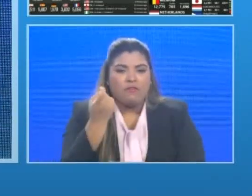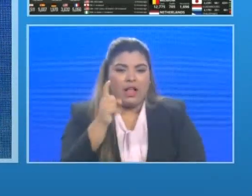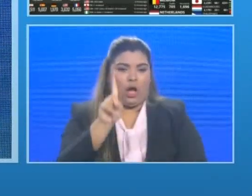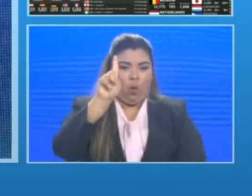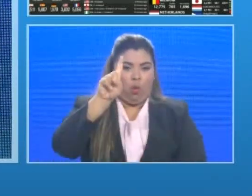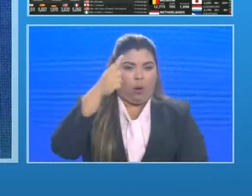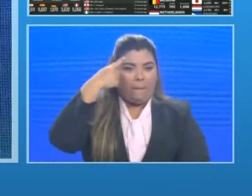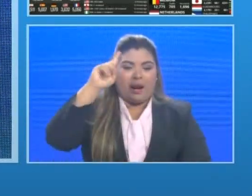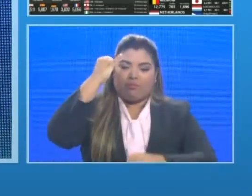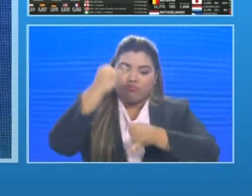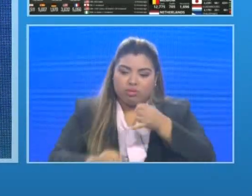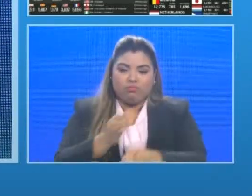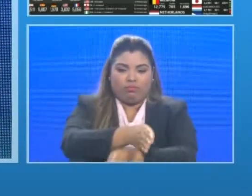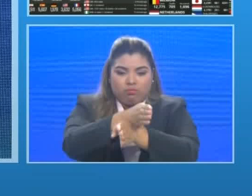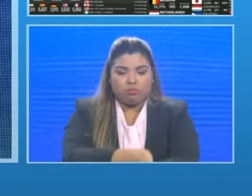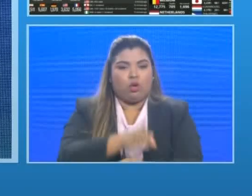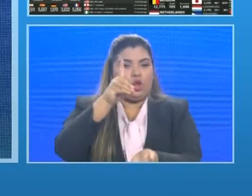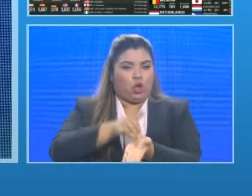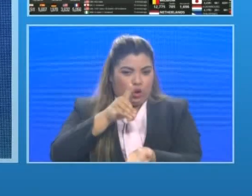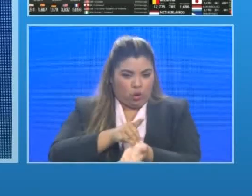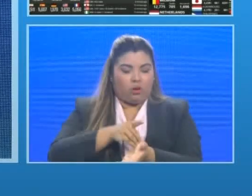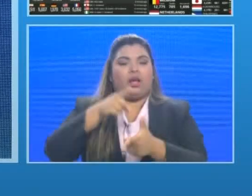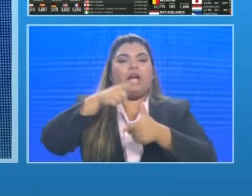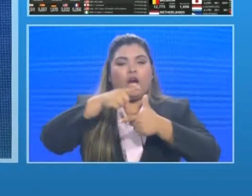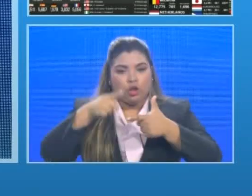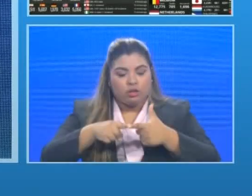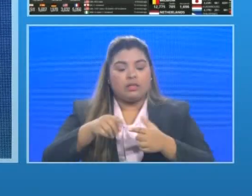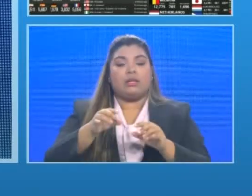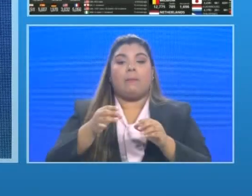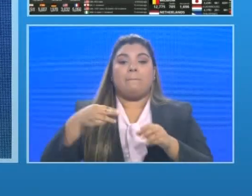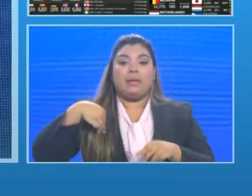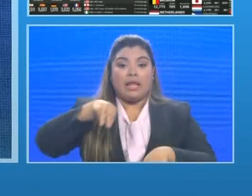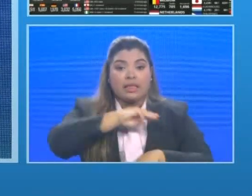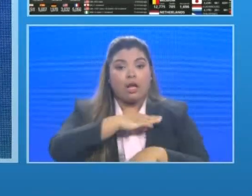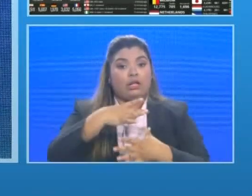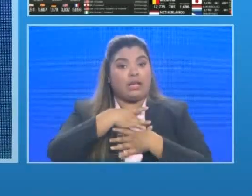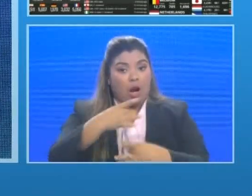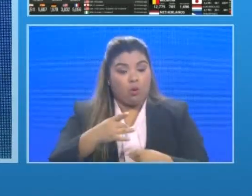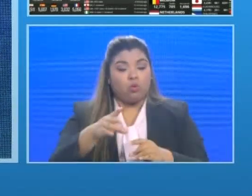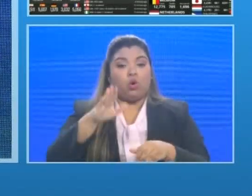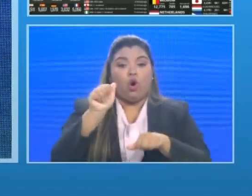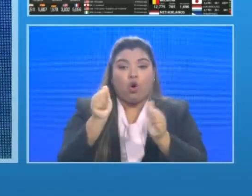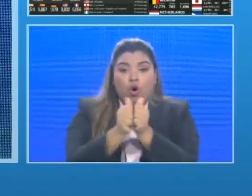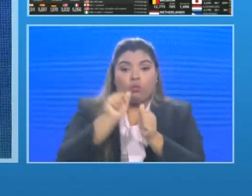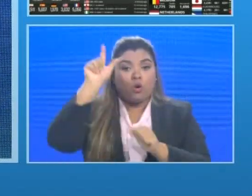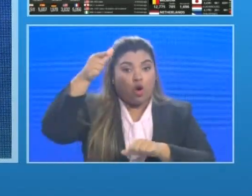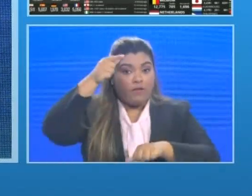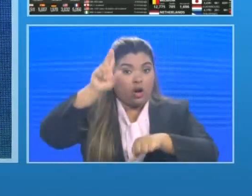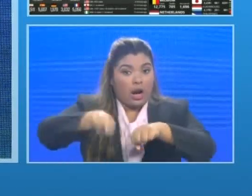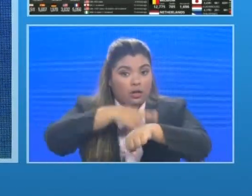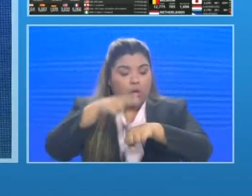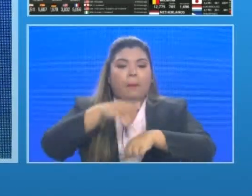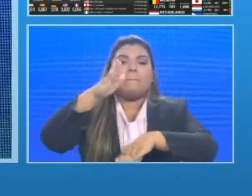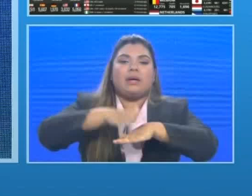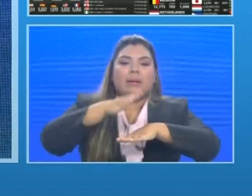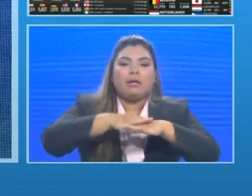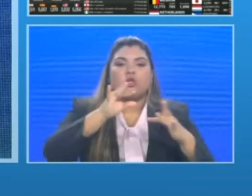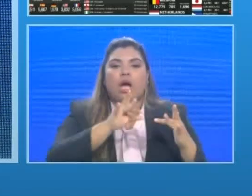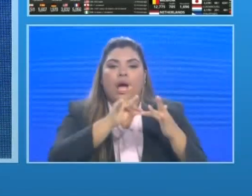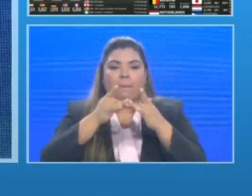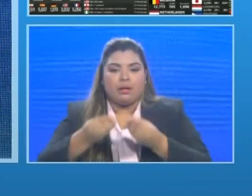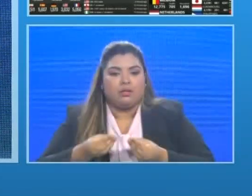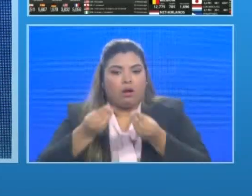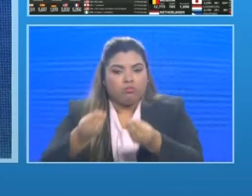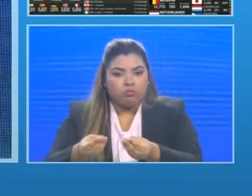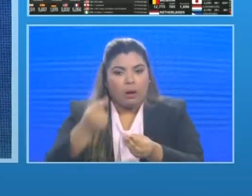como parte del requisito académico para idoneidad. Así que todos aquellos que estén dispuestos